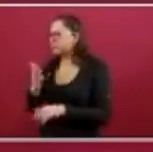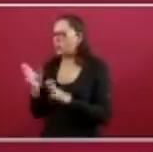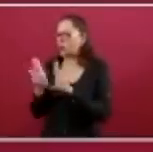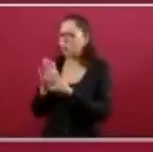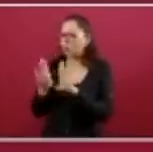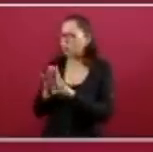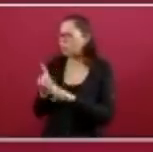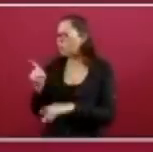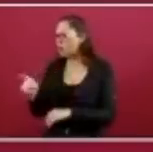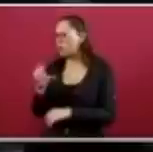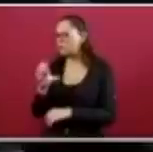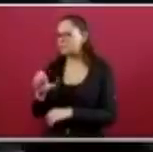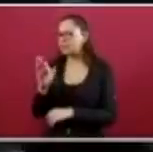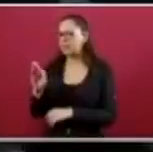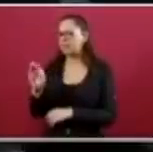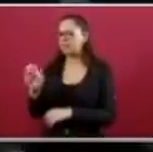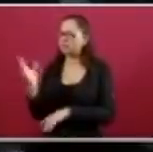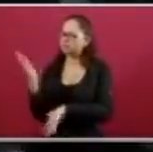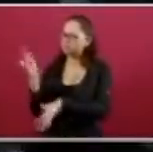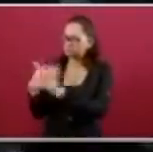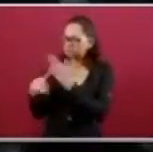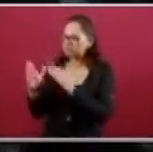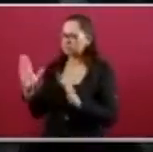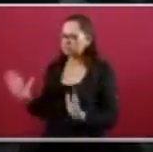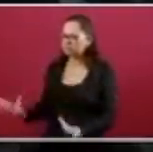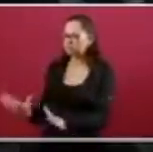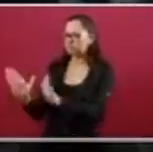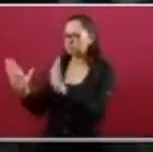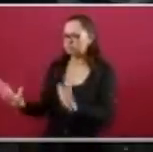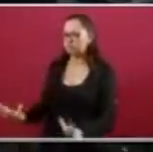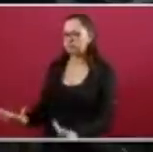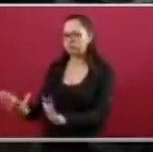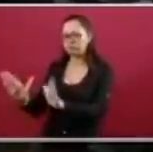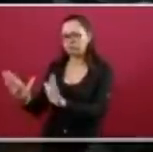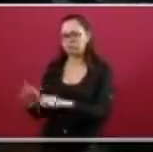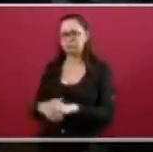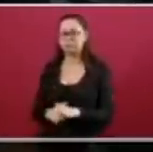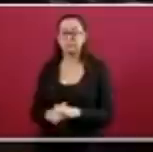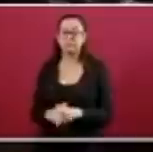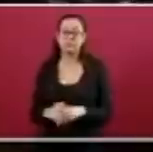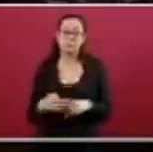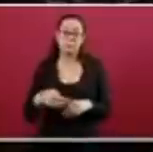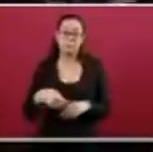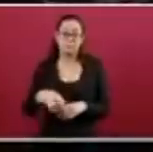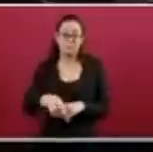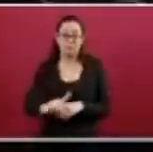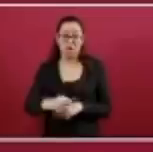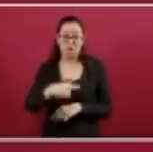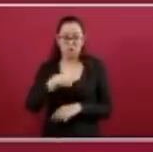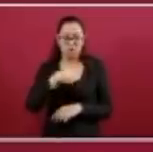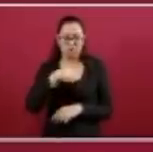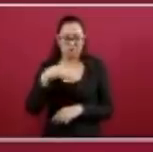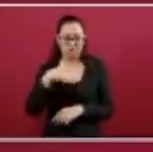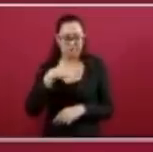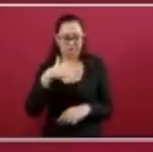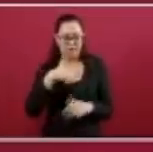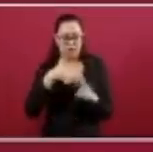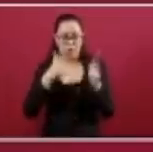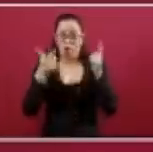fortalecer a la Comisión Federal de Electricidad. Pero yo espero que sean